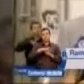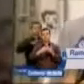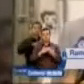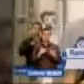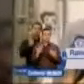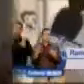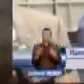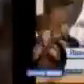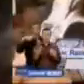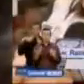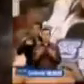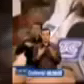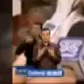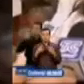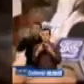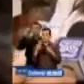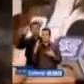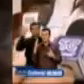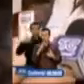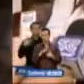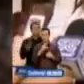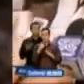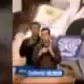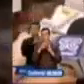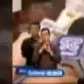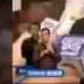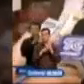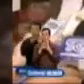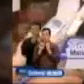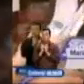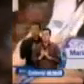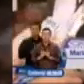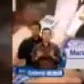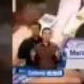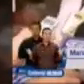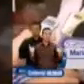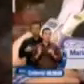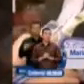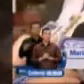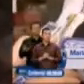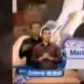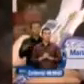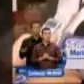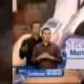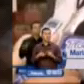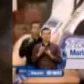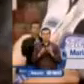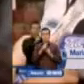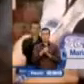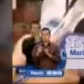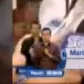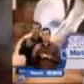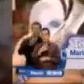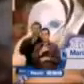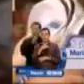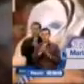invitación. ¿Cuánto con los temas políticos fue el paquete de enmiendas? Bueno, es como cada persona aquí, yo